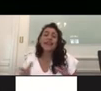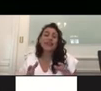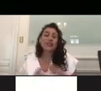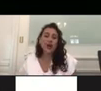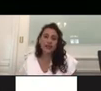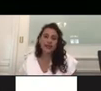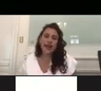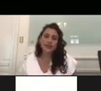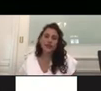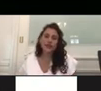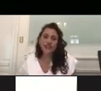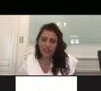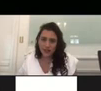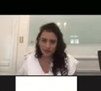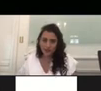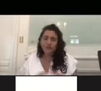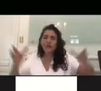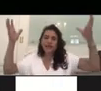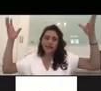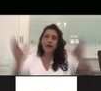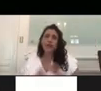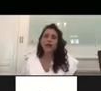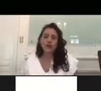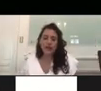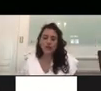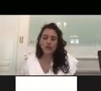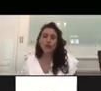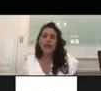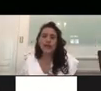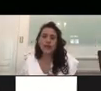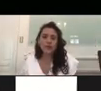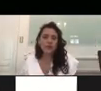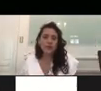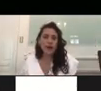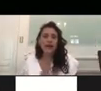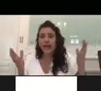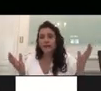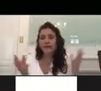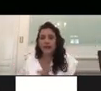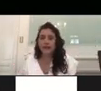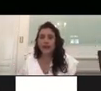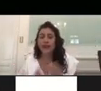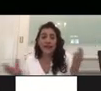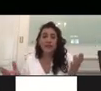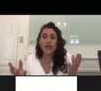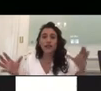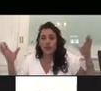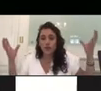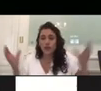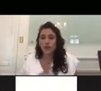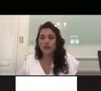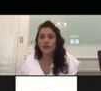está The Vessel, que es esta nueva escultura, que es un parque para andar por ahí, pero es una escultura al mismo